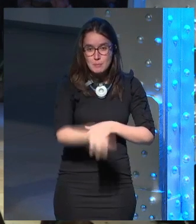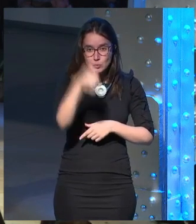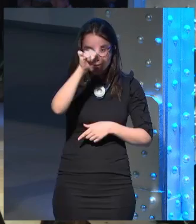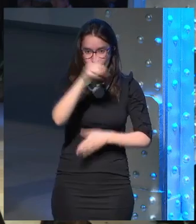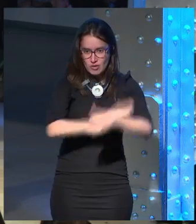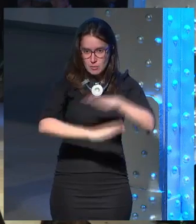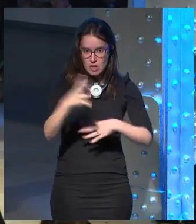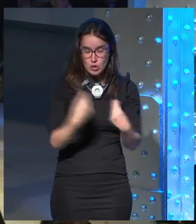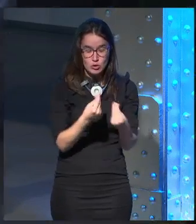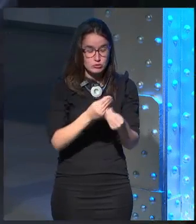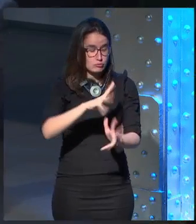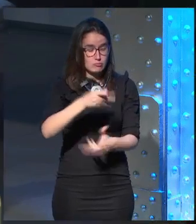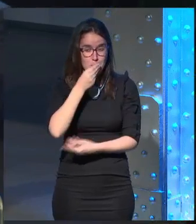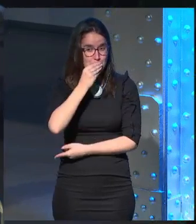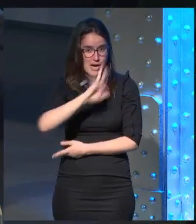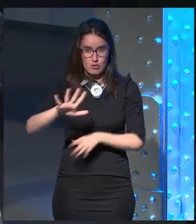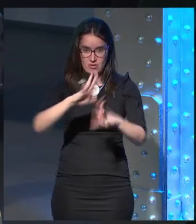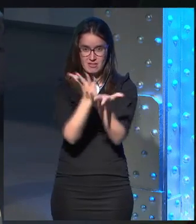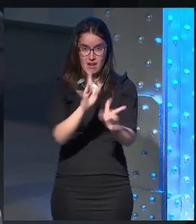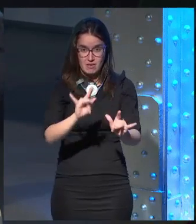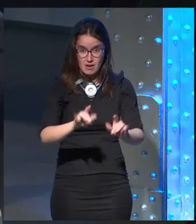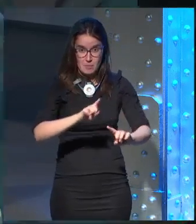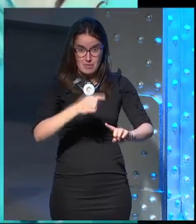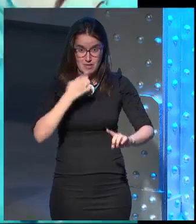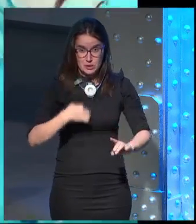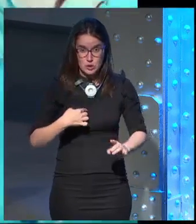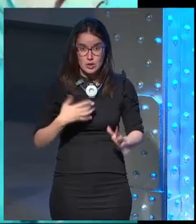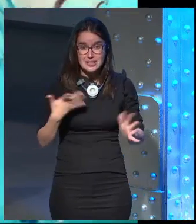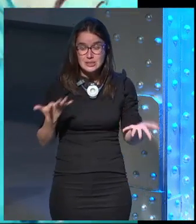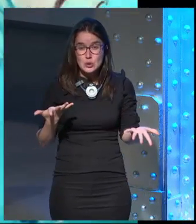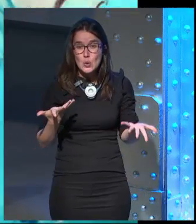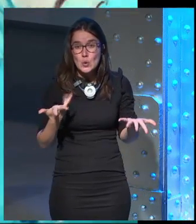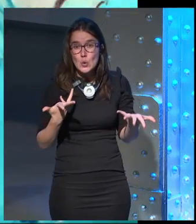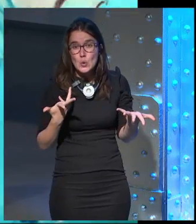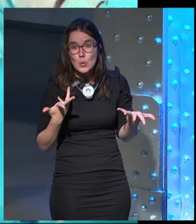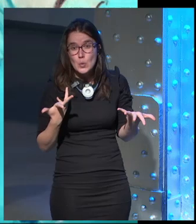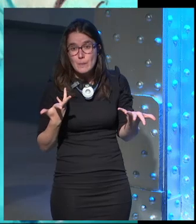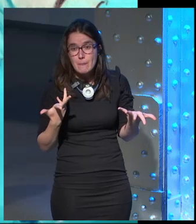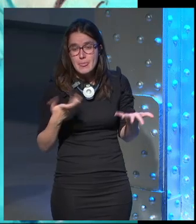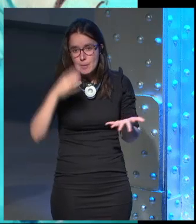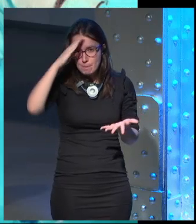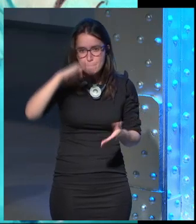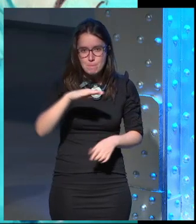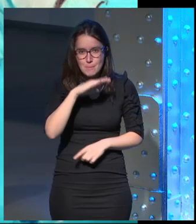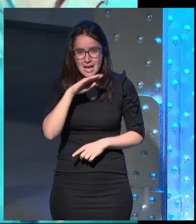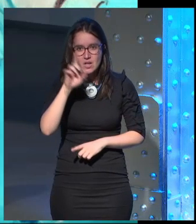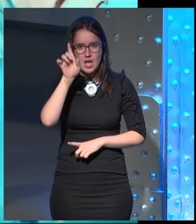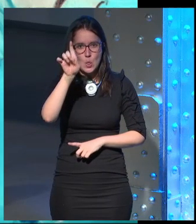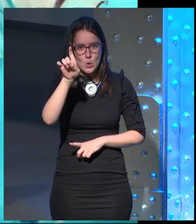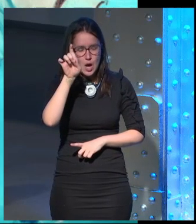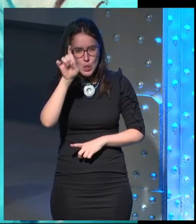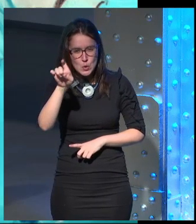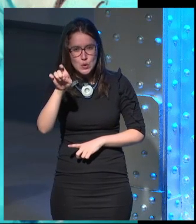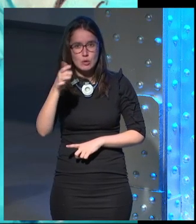fue la mejor noticia que me dieron desde la Tierra. De seguir siendo padre y educador